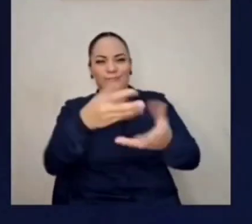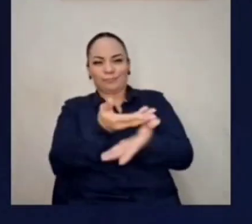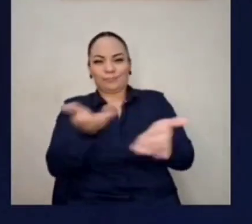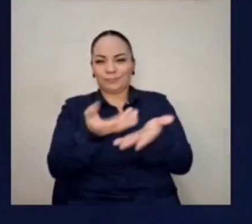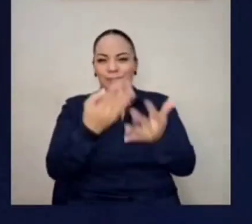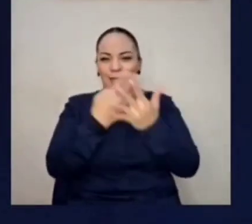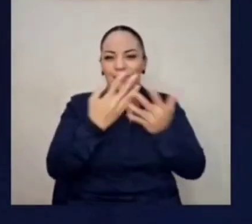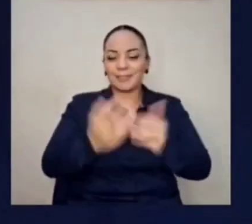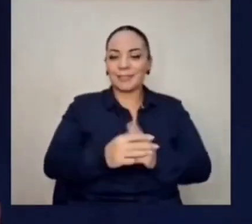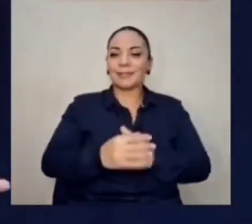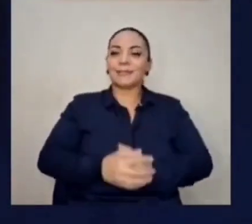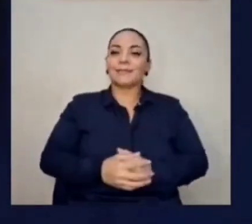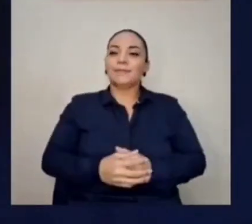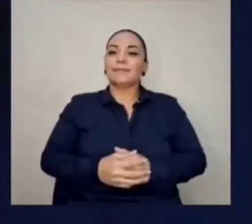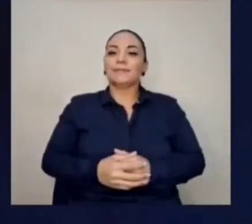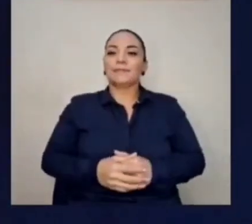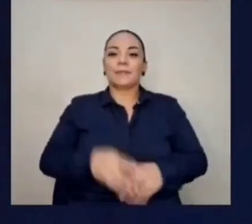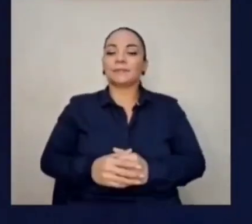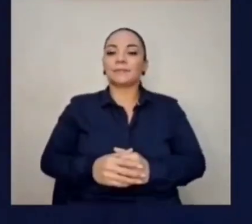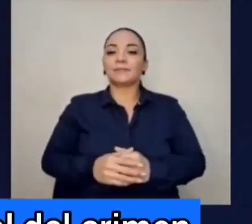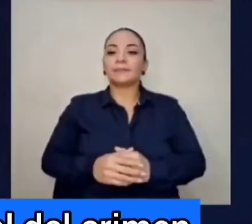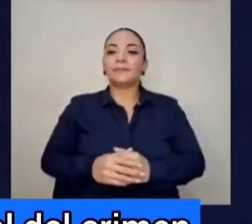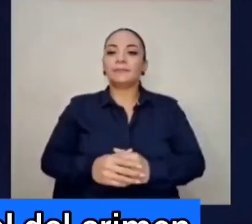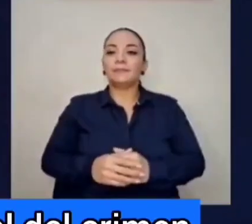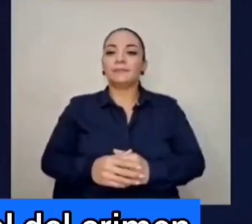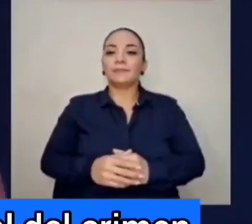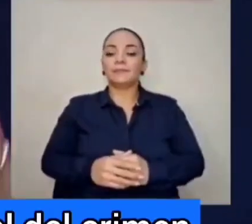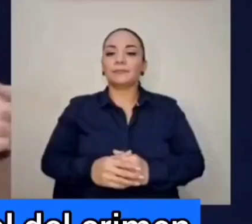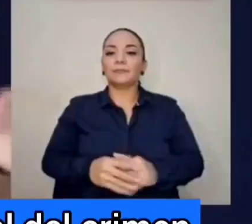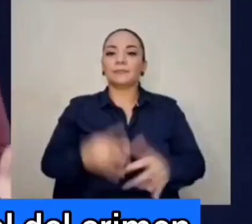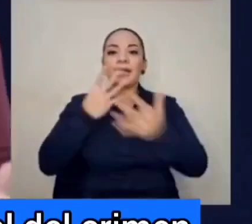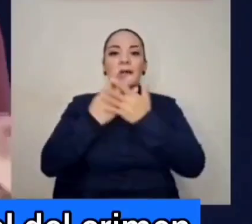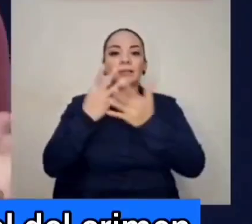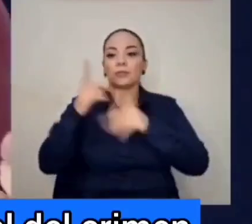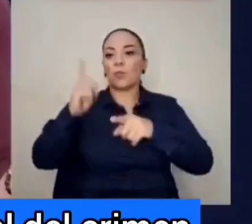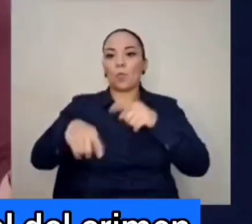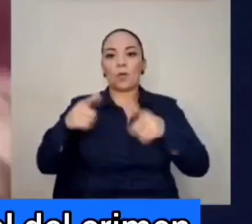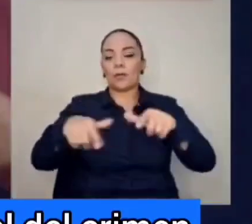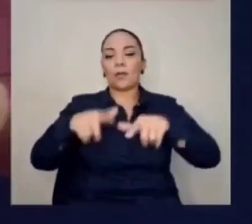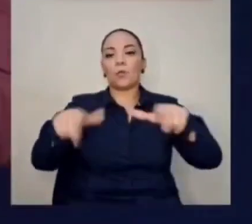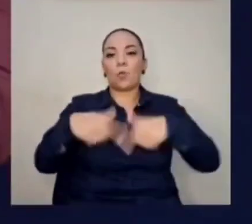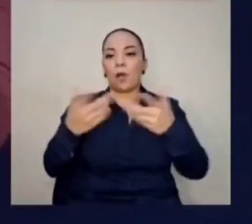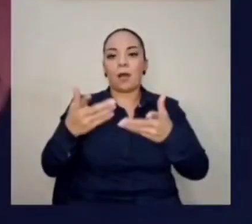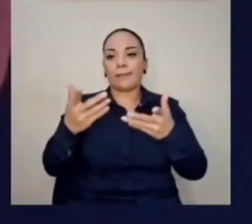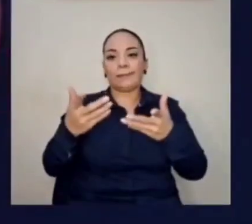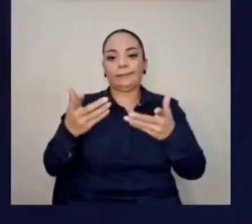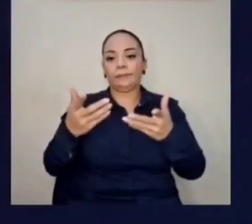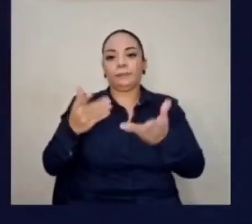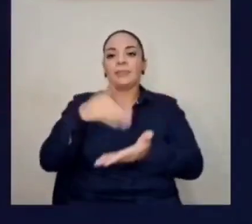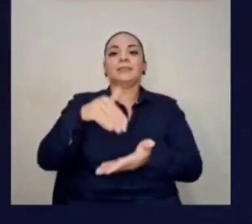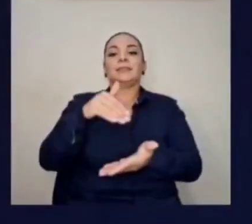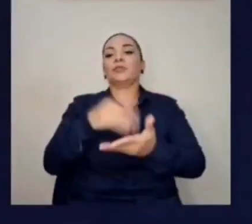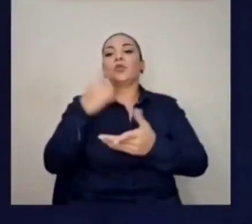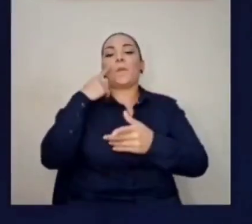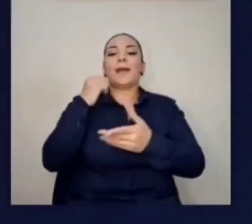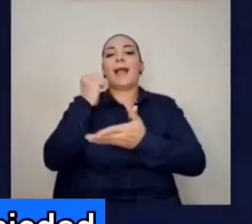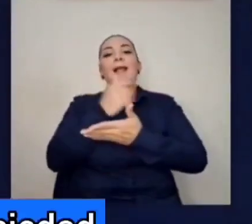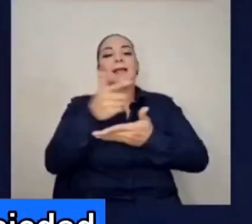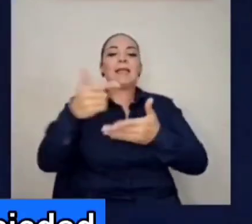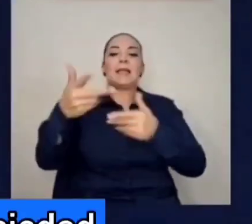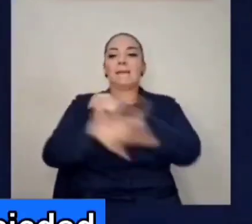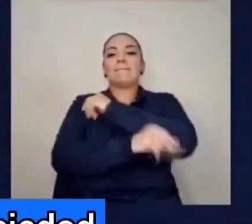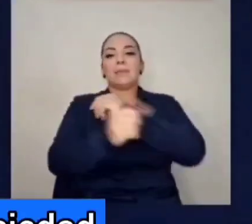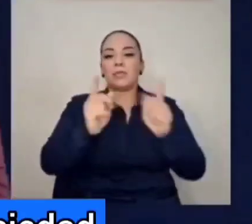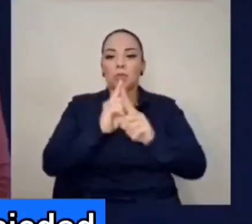Entonces, eso no puede ser así. Los cárceles no pueden ser los cuarteles generales del crimen, tienen que ser los lugares donde